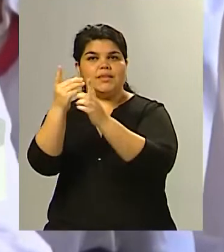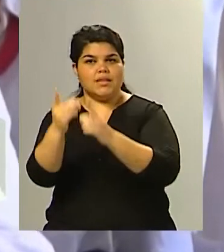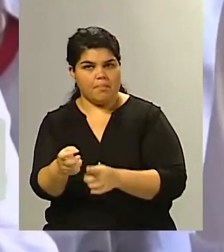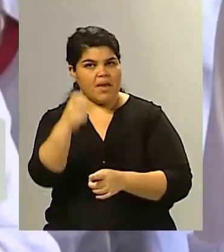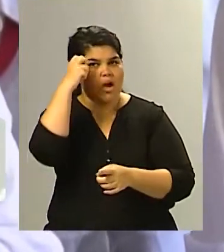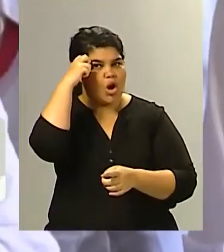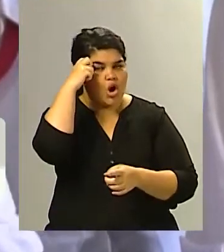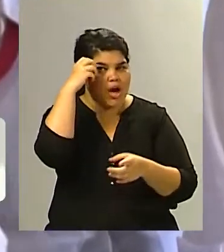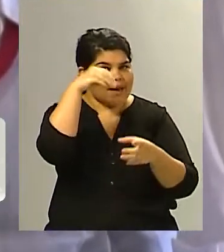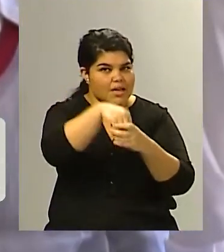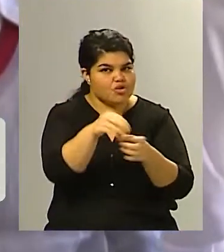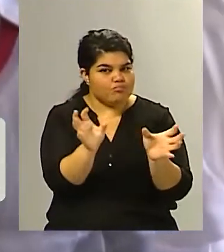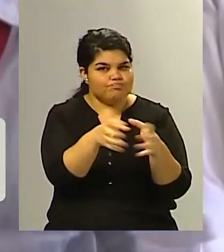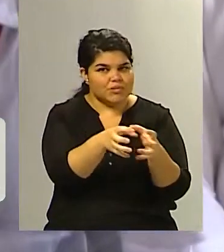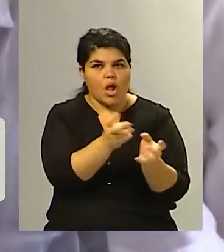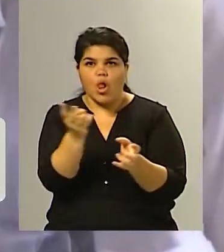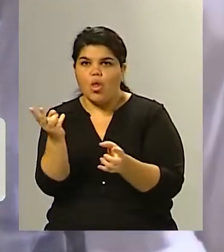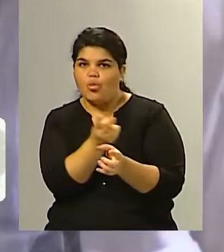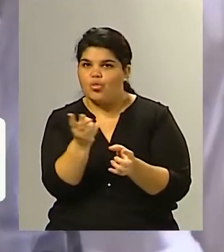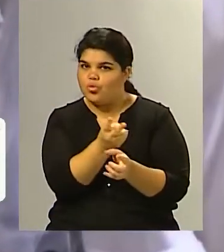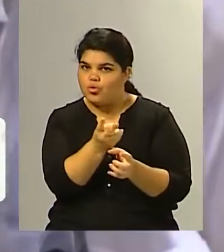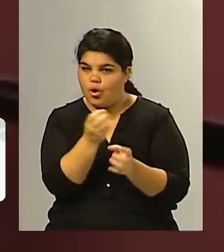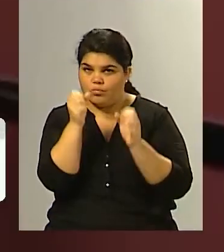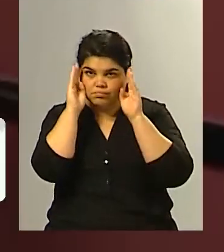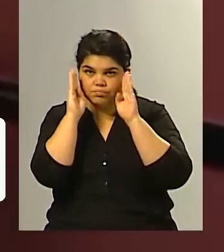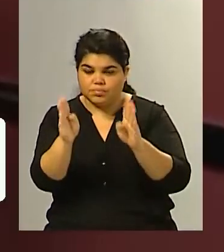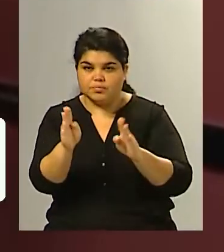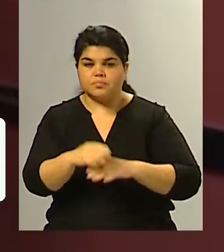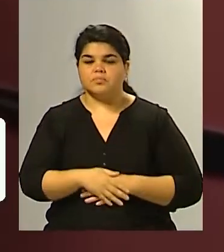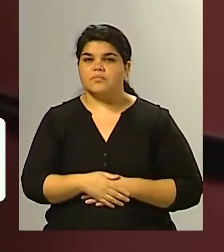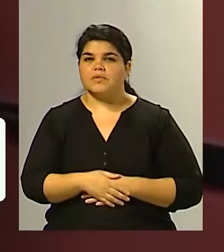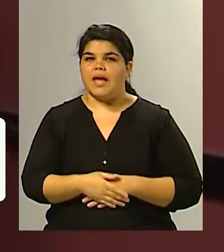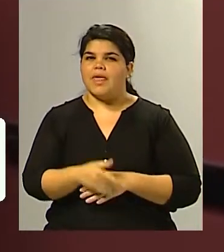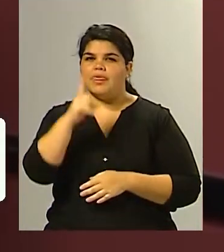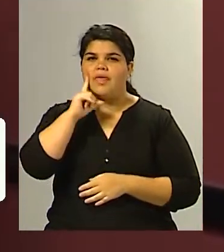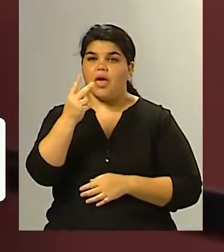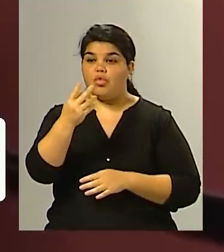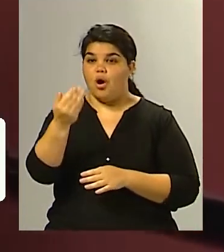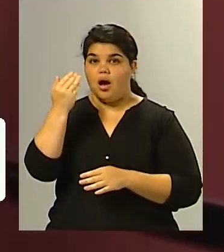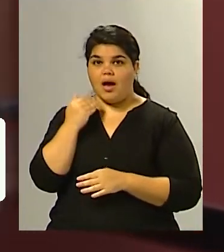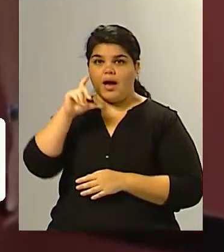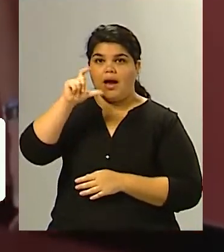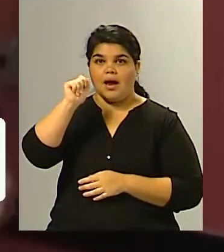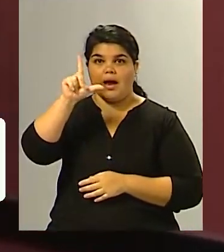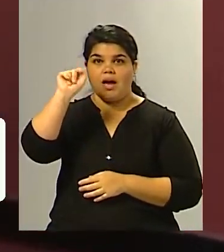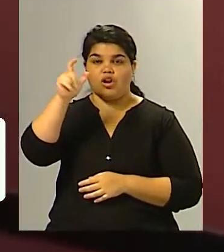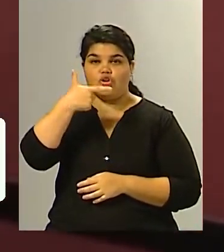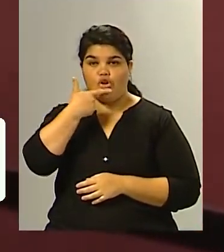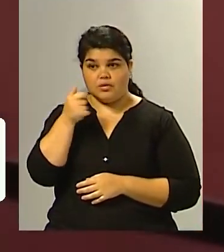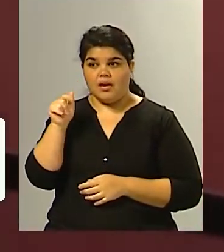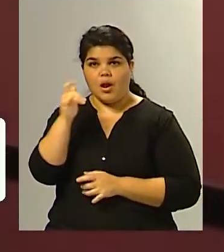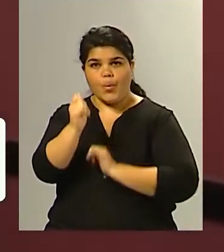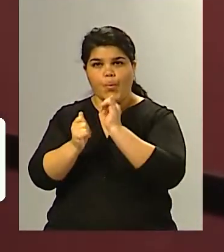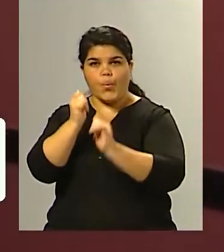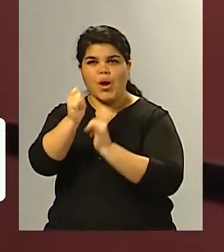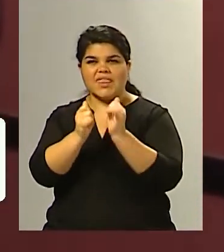cuestión que 2 días atrás Carlos Pagni algo nombró el famoso centrado. El centrado es